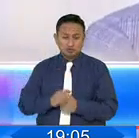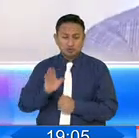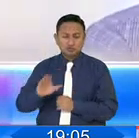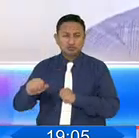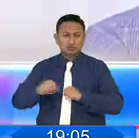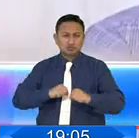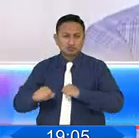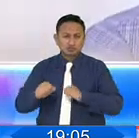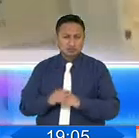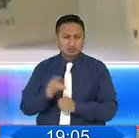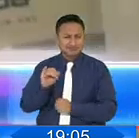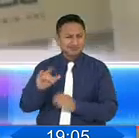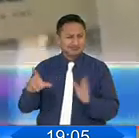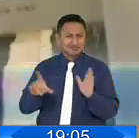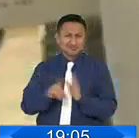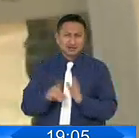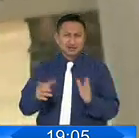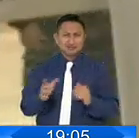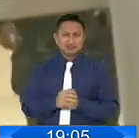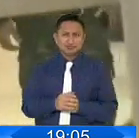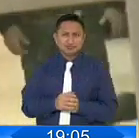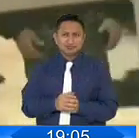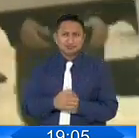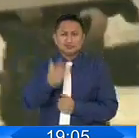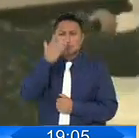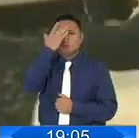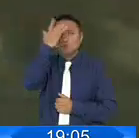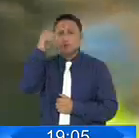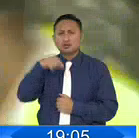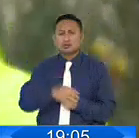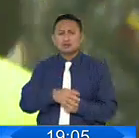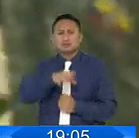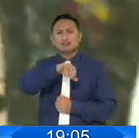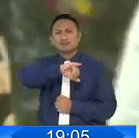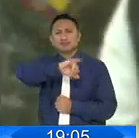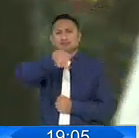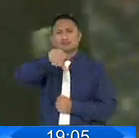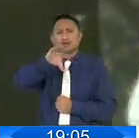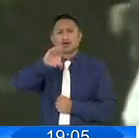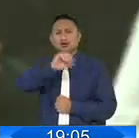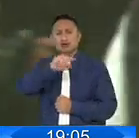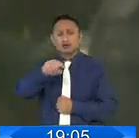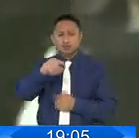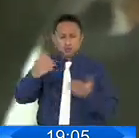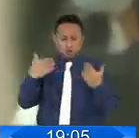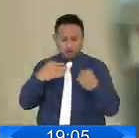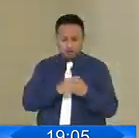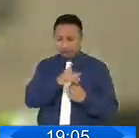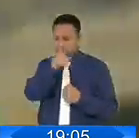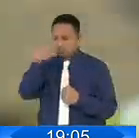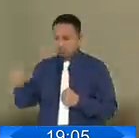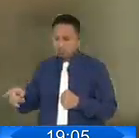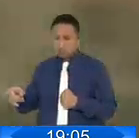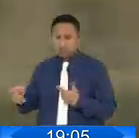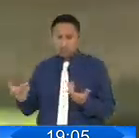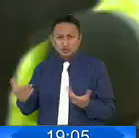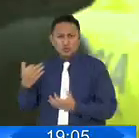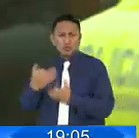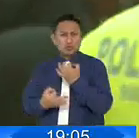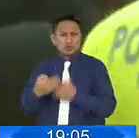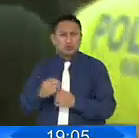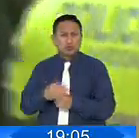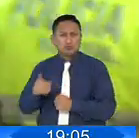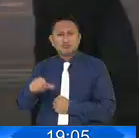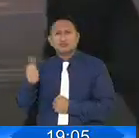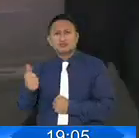actuaciones irregulares. Quieren esclarecer por qué se apartó a Jacobo Bucaram Puley de Guayaquil para enfrentar sus procesos judiciales